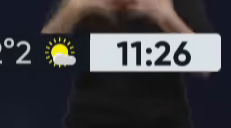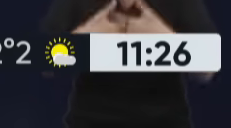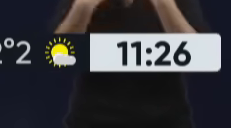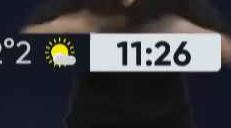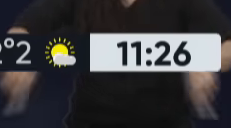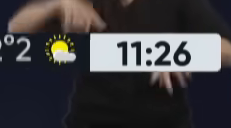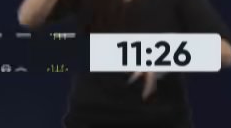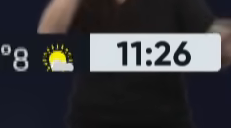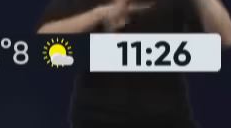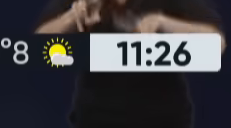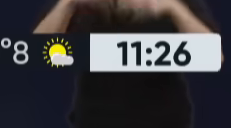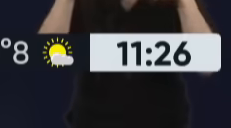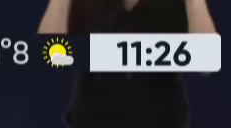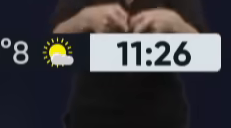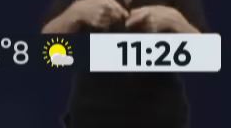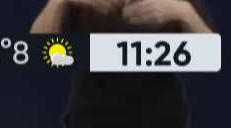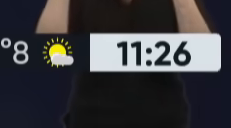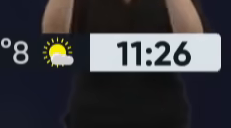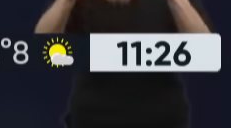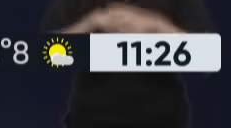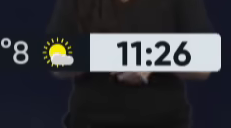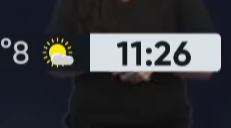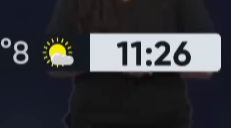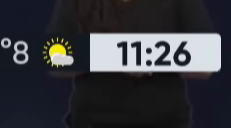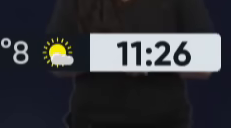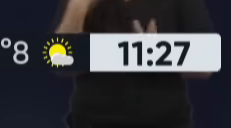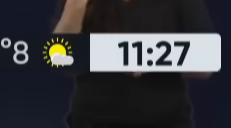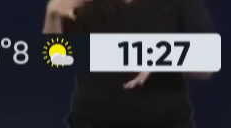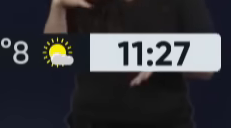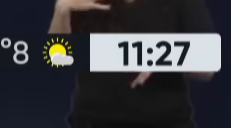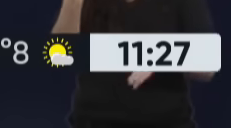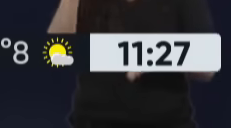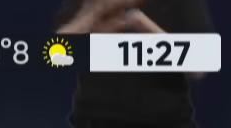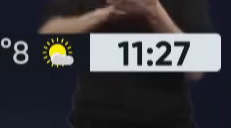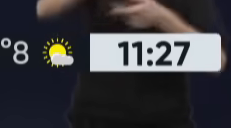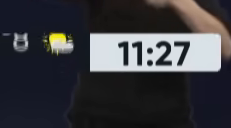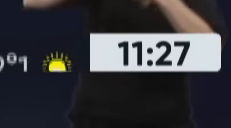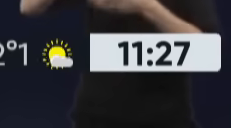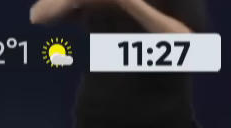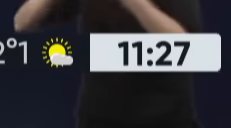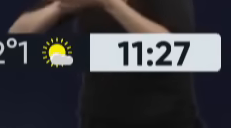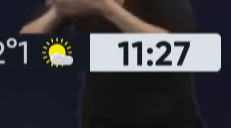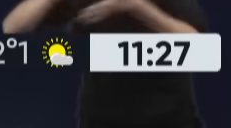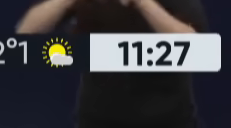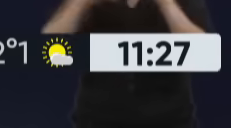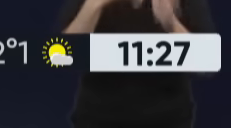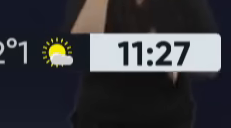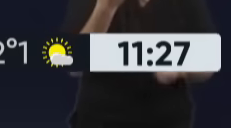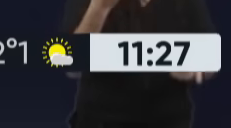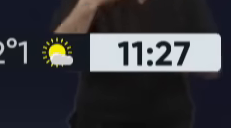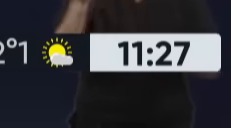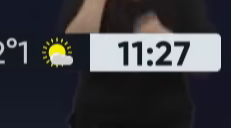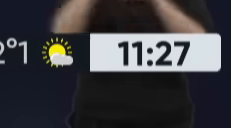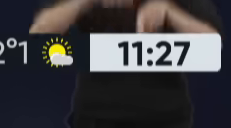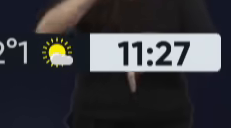el 38% de las obras necesarias en transmisión eléctrica, generando que hoy el